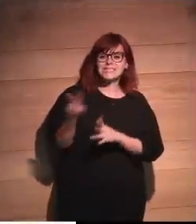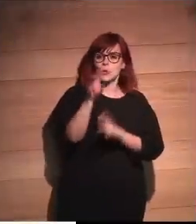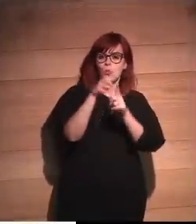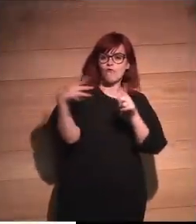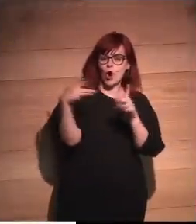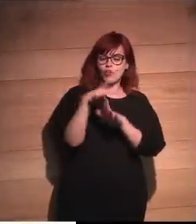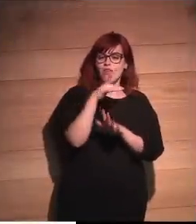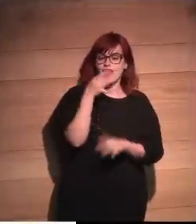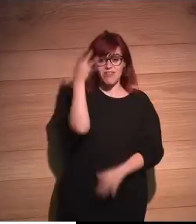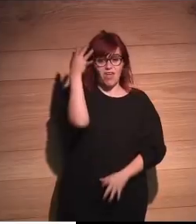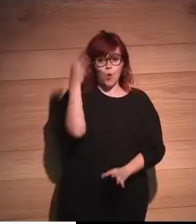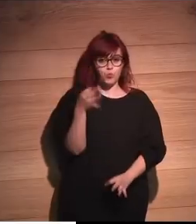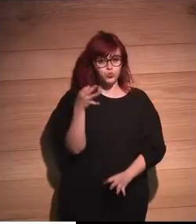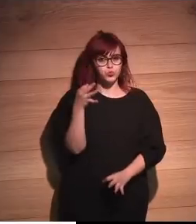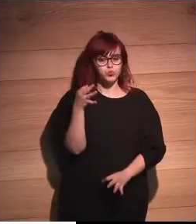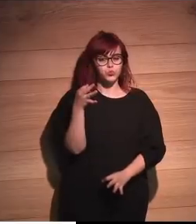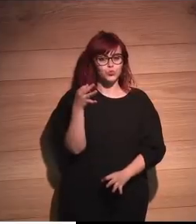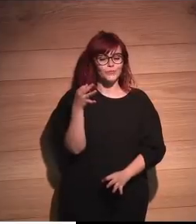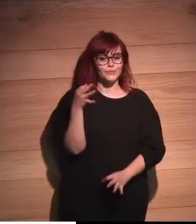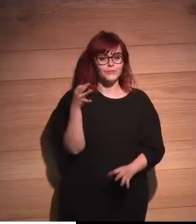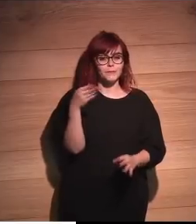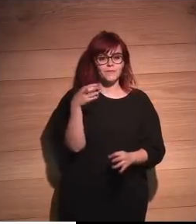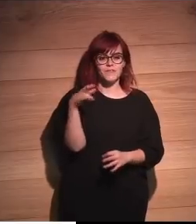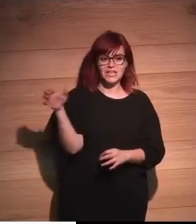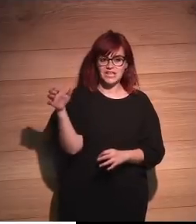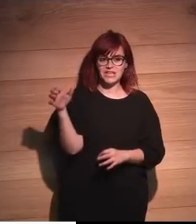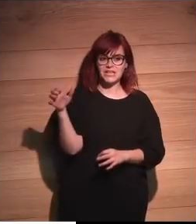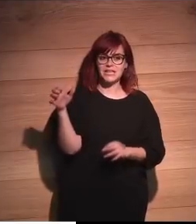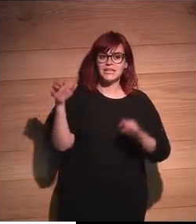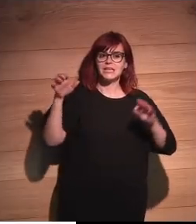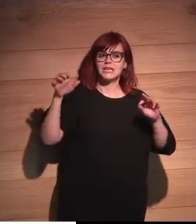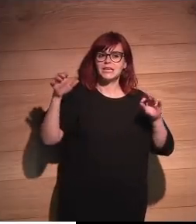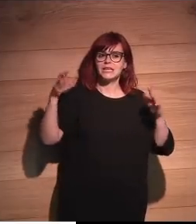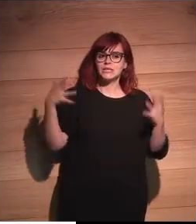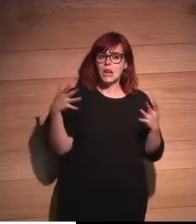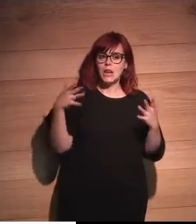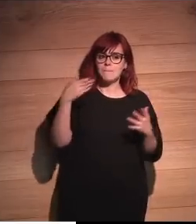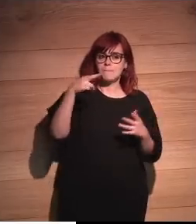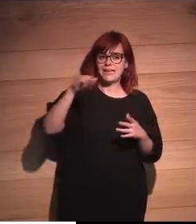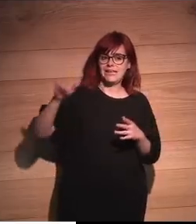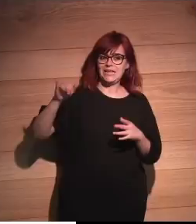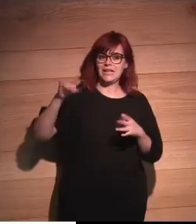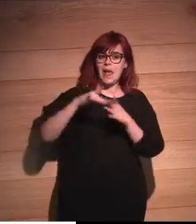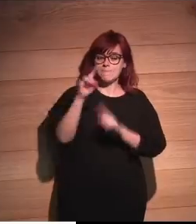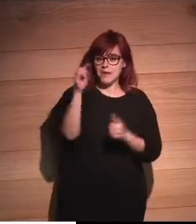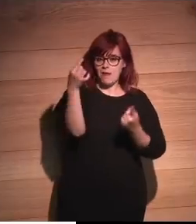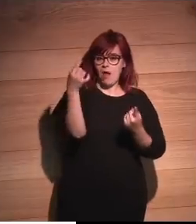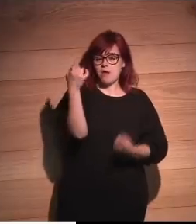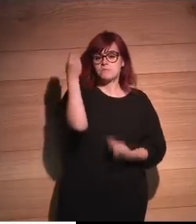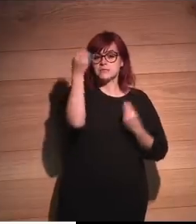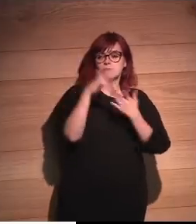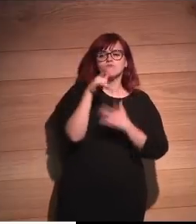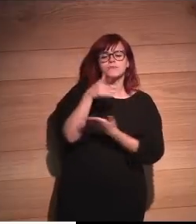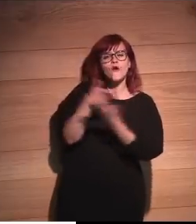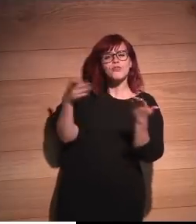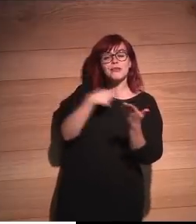foro de la iniciativa BRI. Y esta iniciativa, la primera, si creemos a los